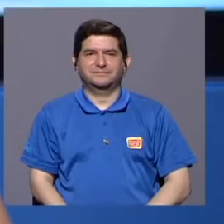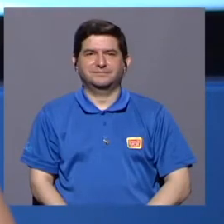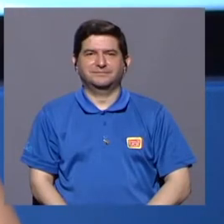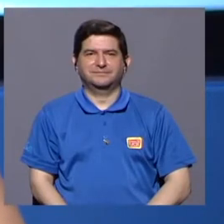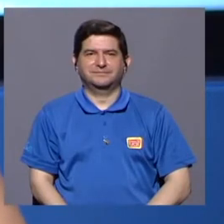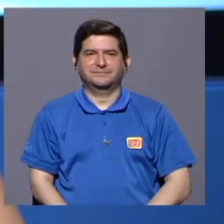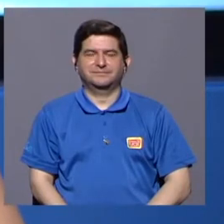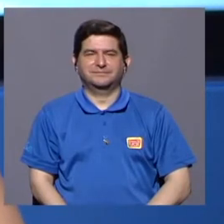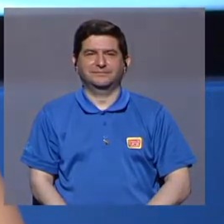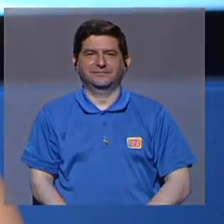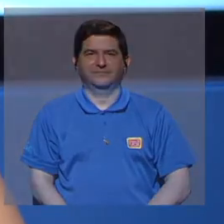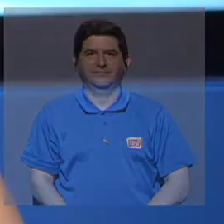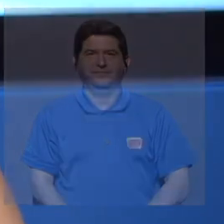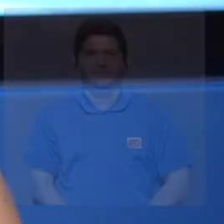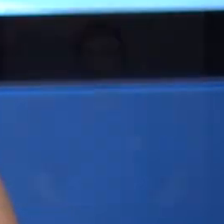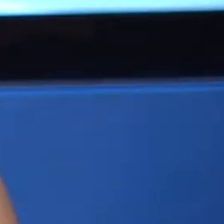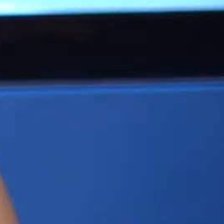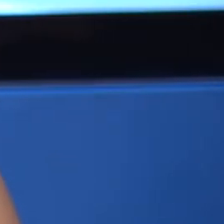Ishkeyeske,